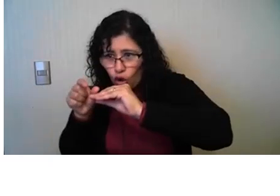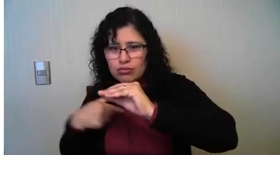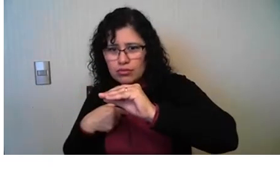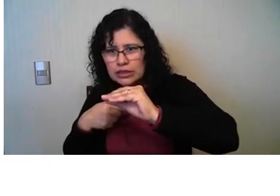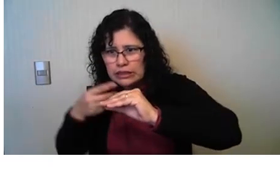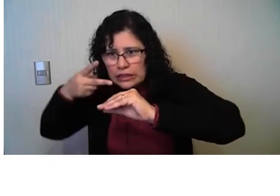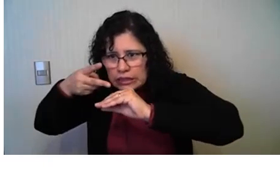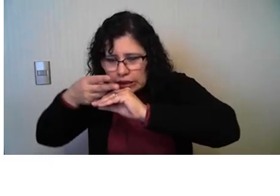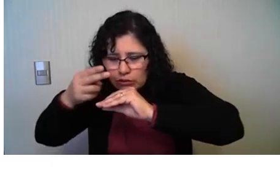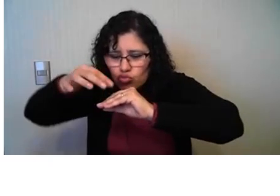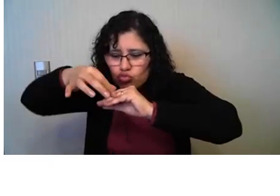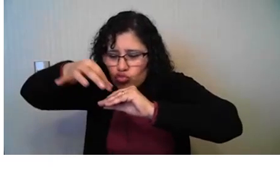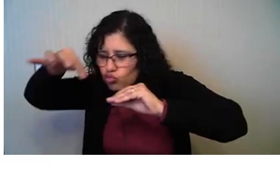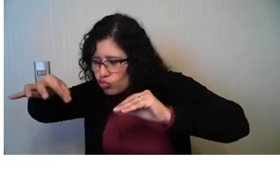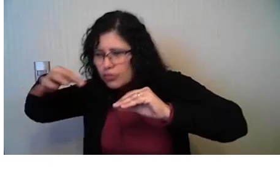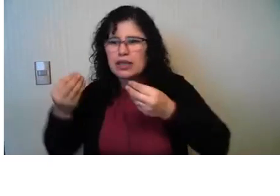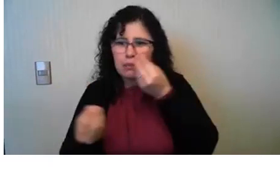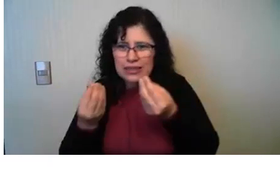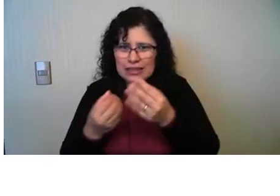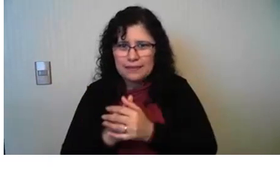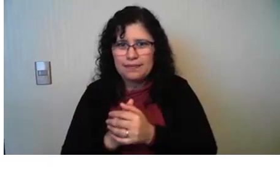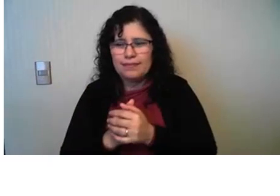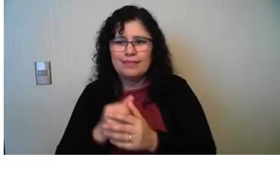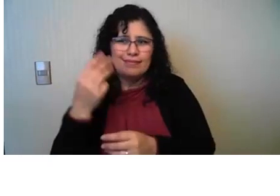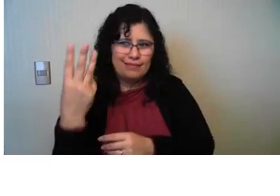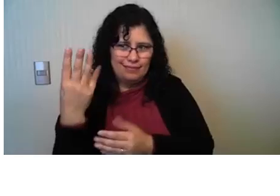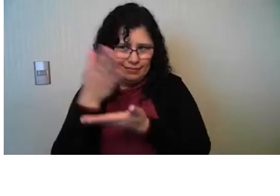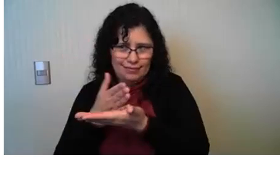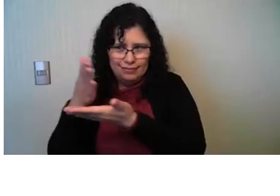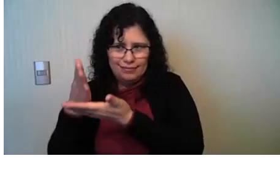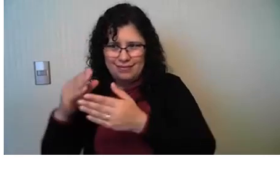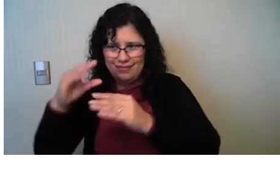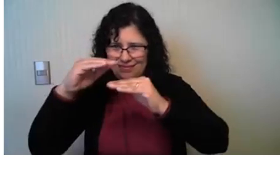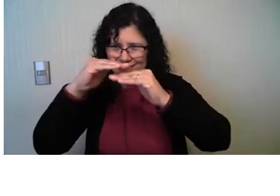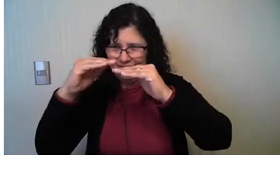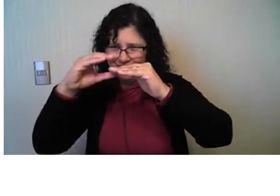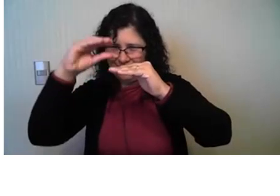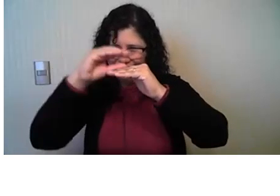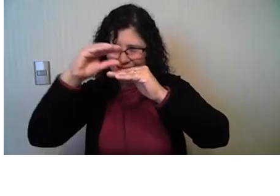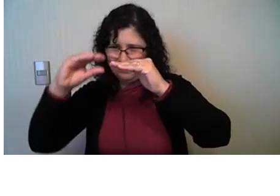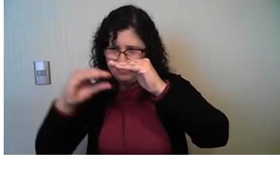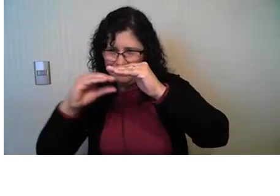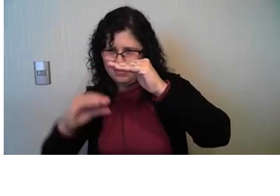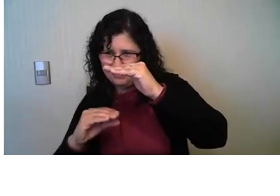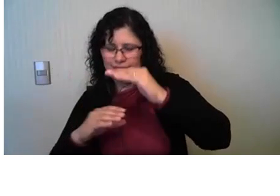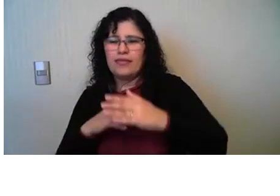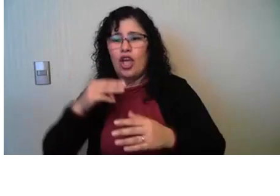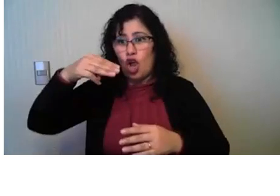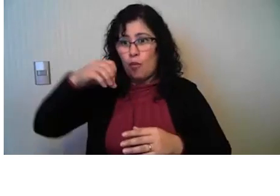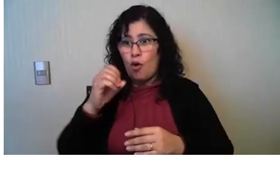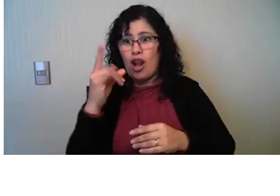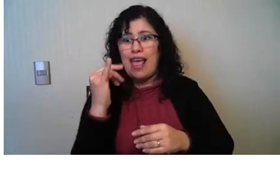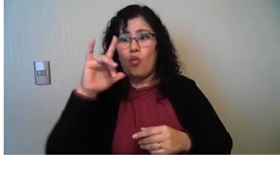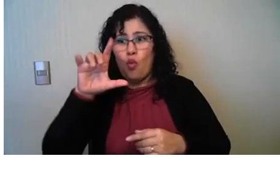a dar cuenta que tiene 3 estructuras, 3 capas. Una capa molecular, una capa